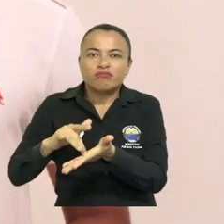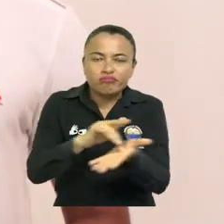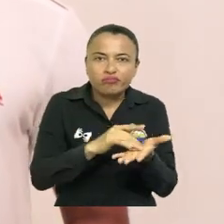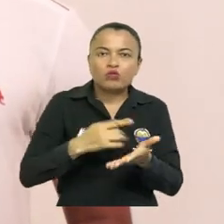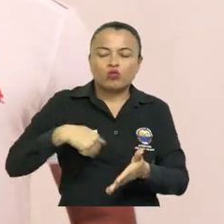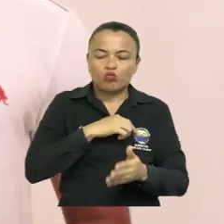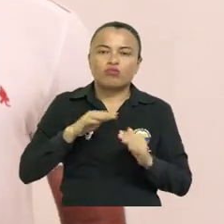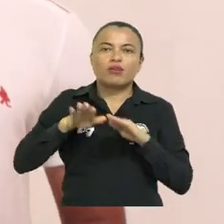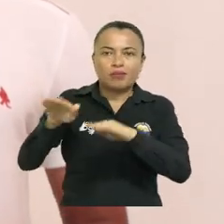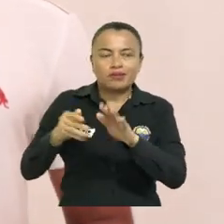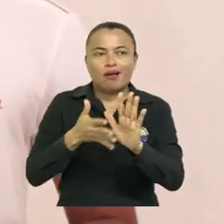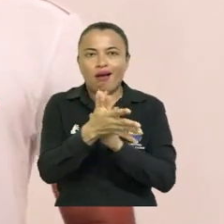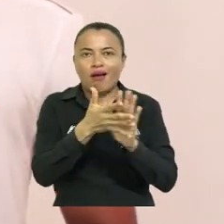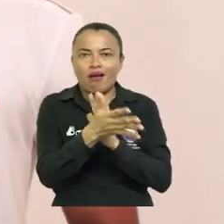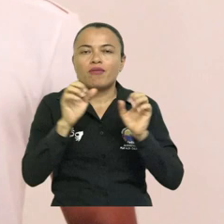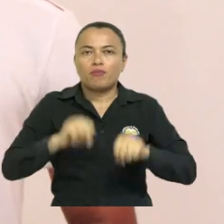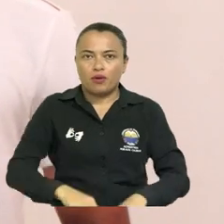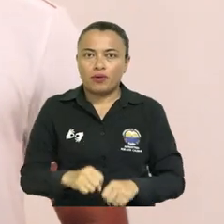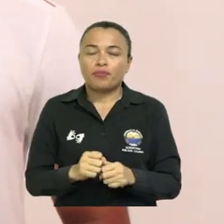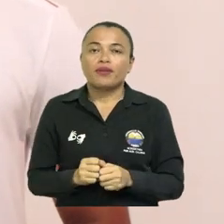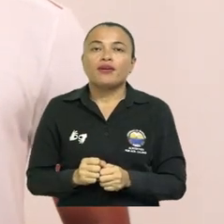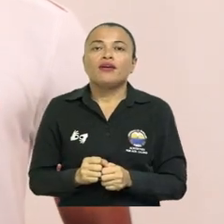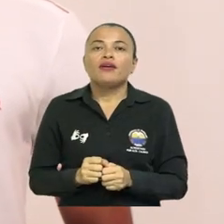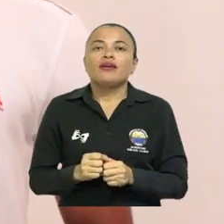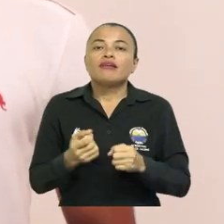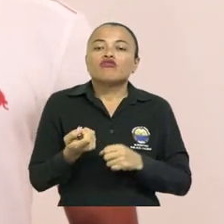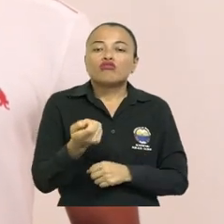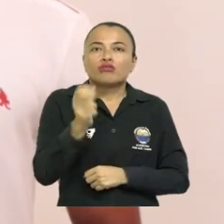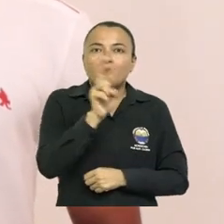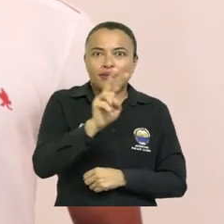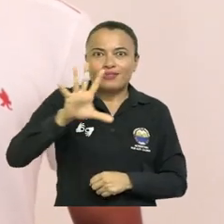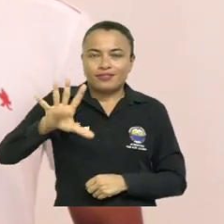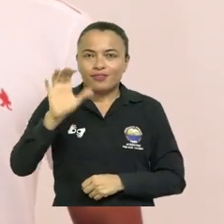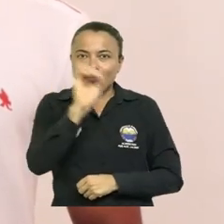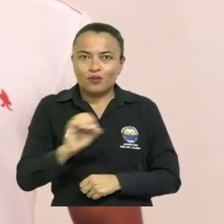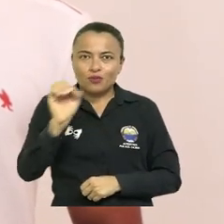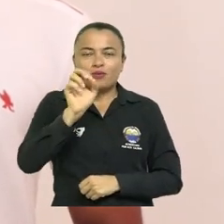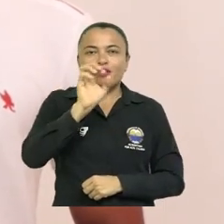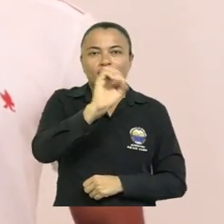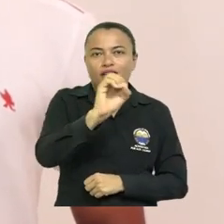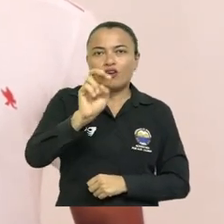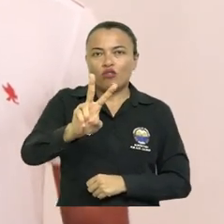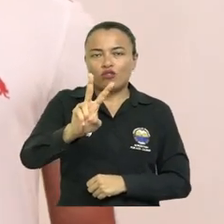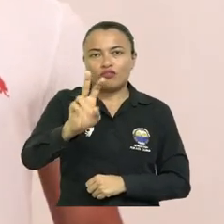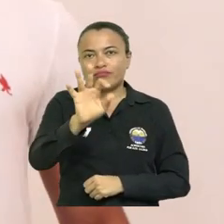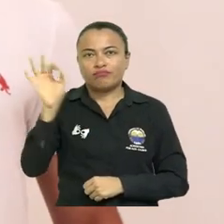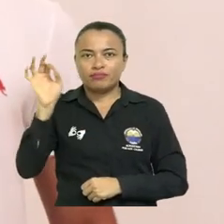tener la oportunidad de representarlos a ustedes, miembros de esta familia. Por eso este 25 de octubre, vota 02